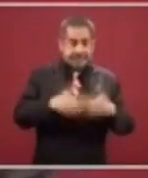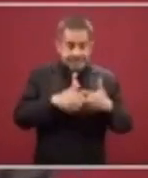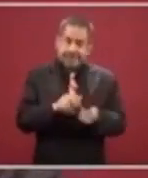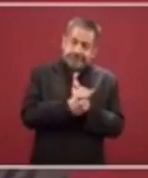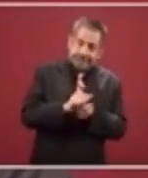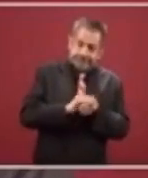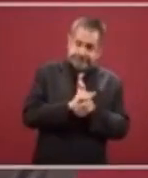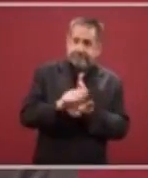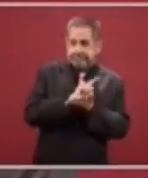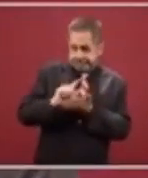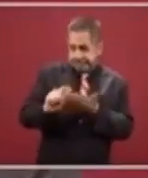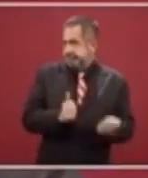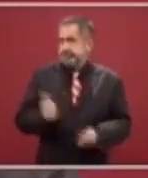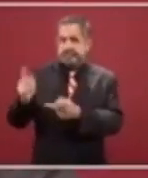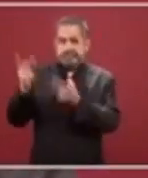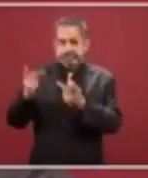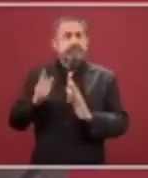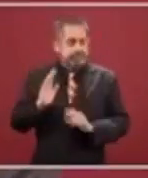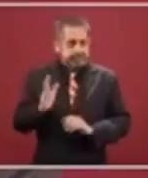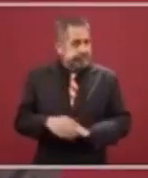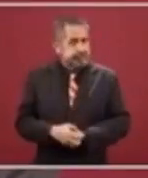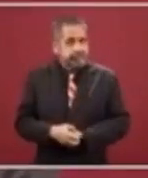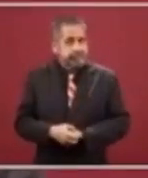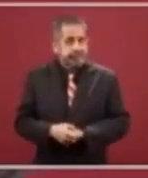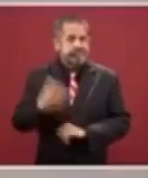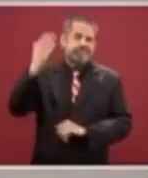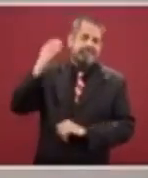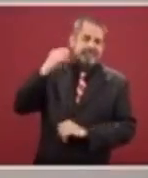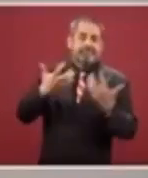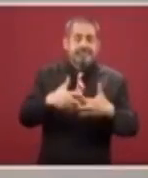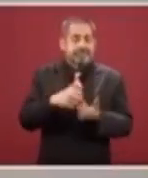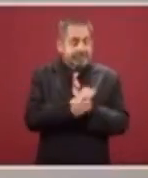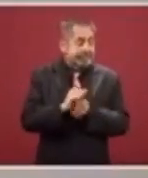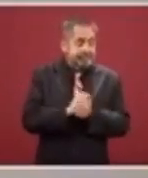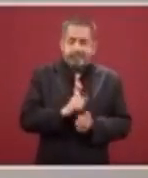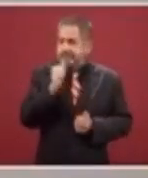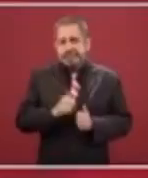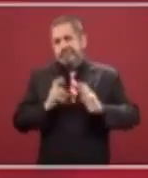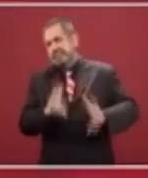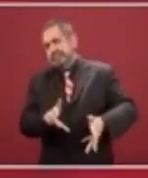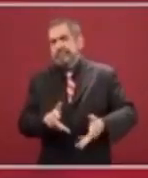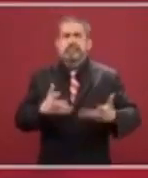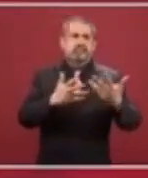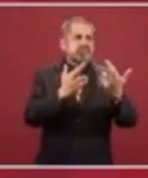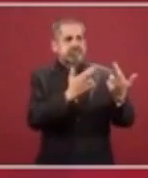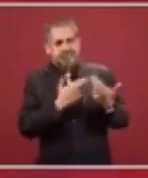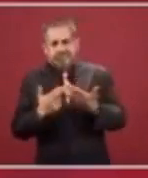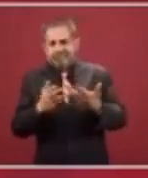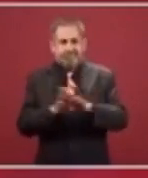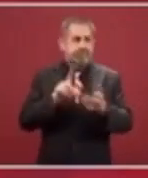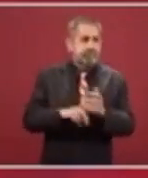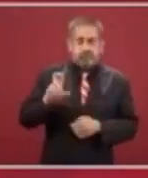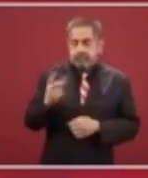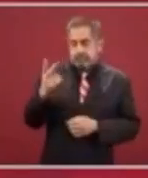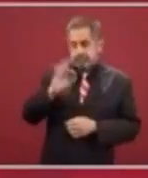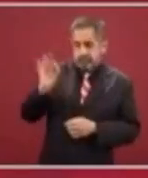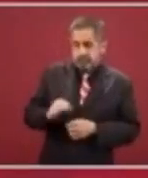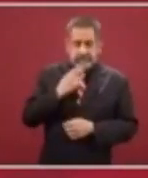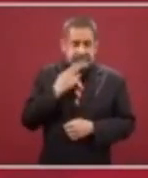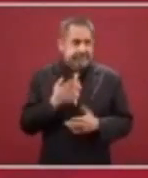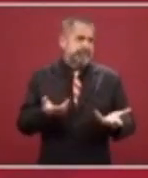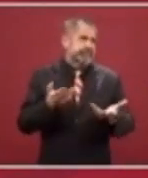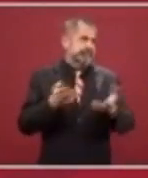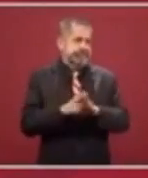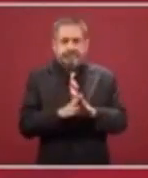crudo en nuestro país, porque nos dejaron las refinerías con 32% de